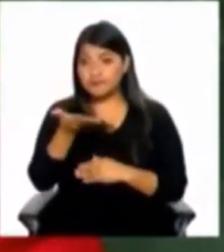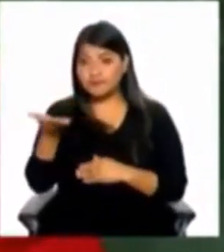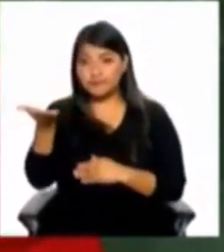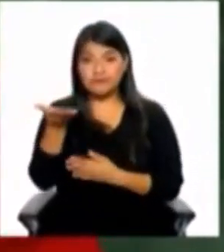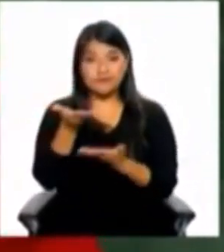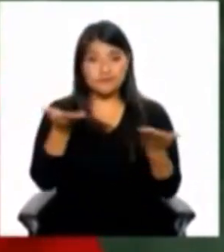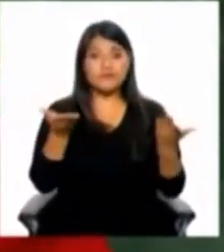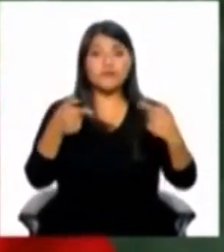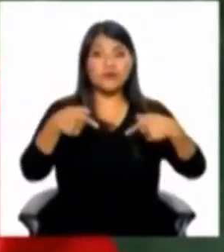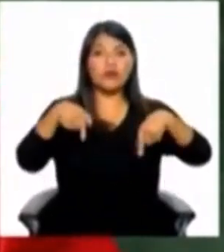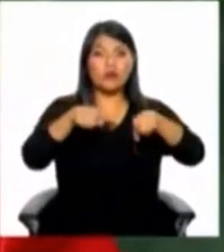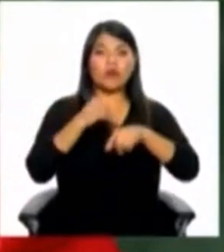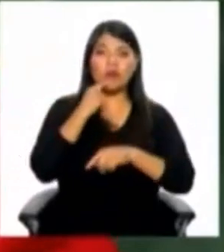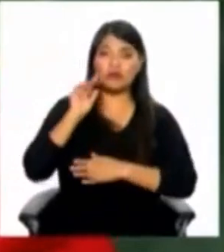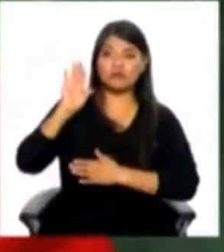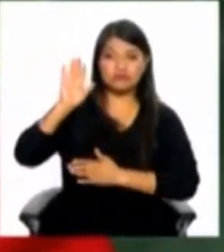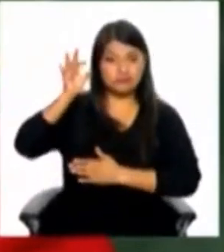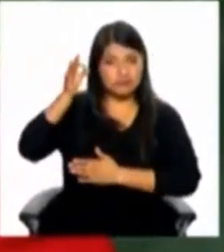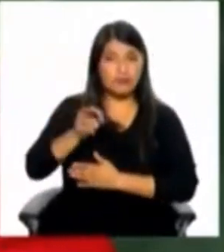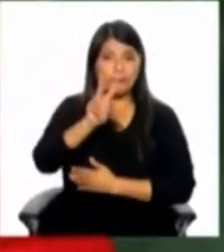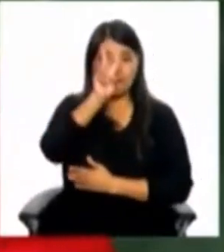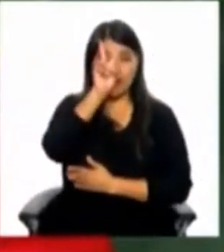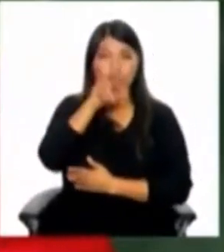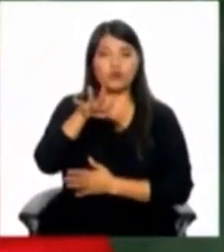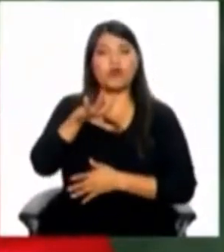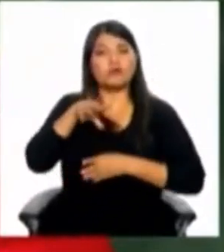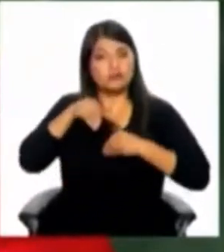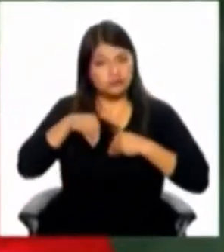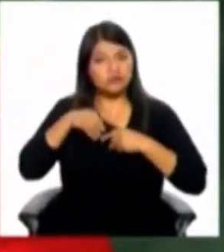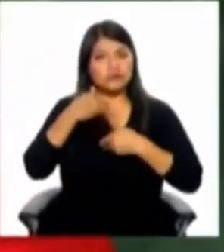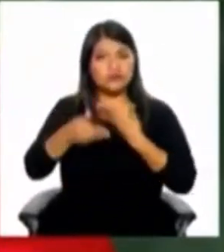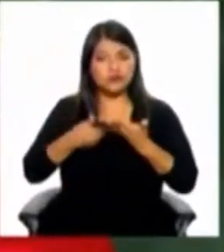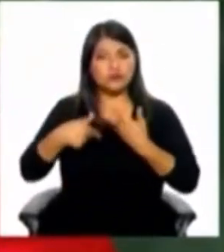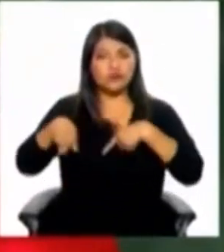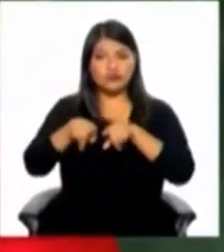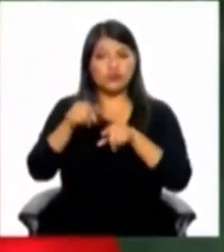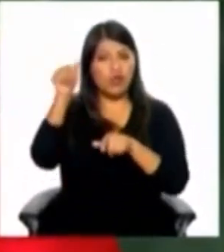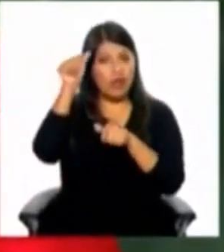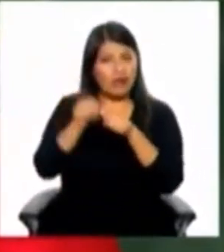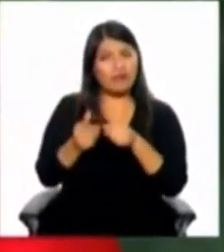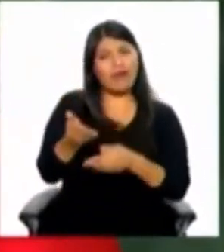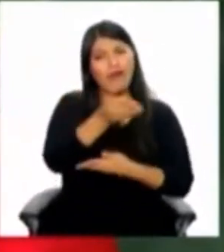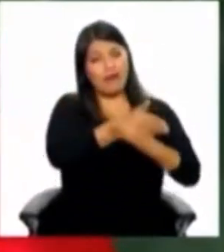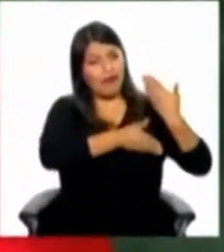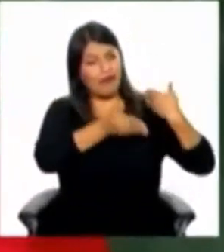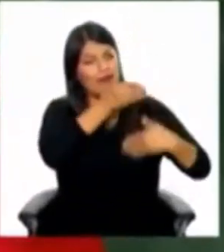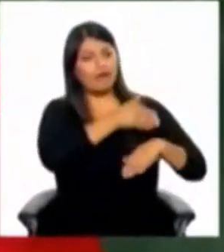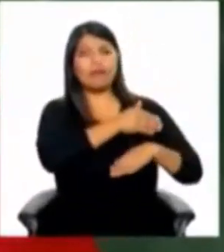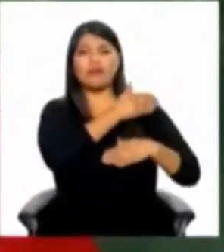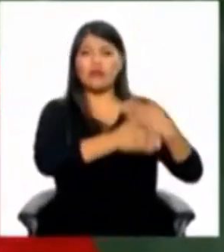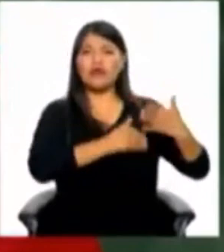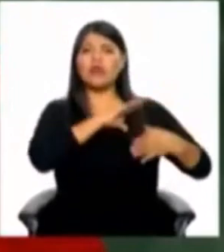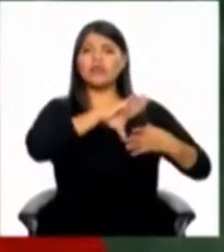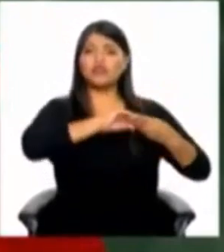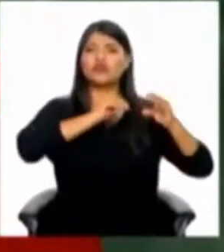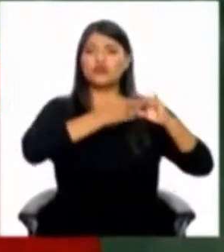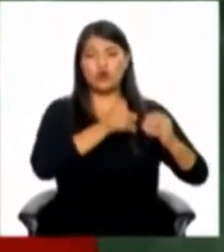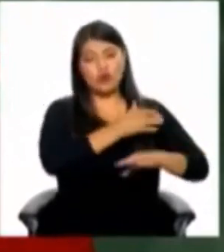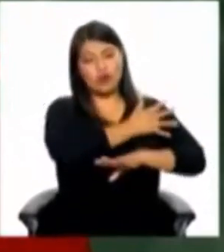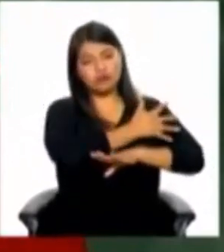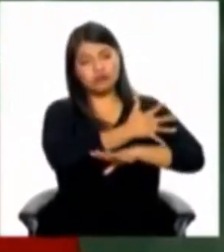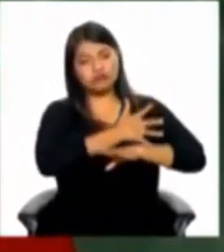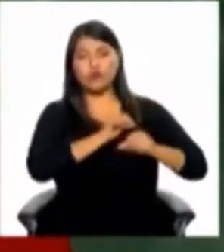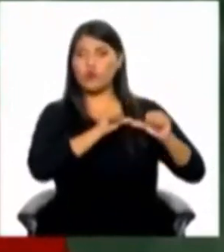a su compromiso con las Naciones Unidas, vinculado a su tradición republicana, se une con